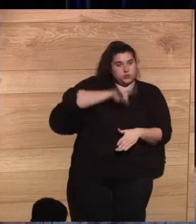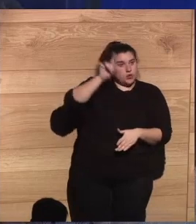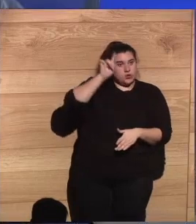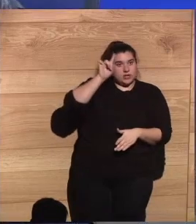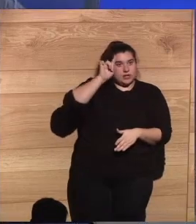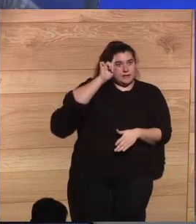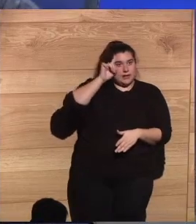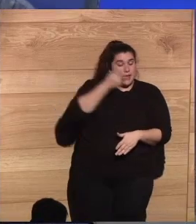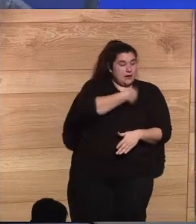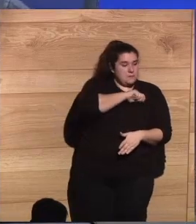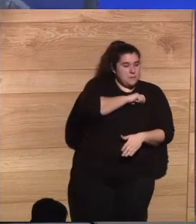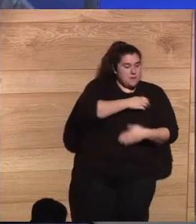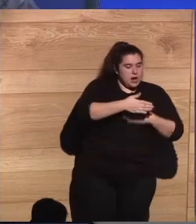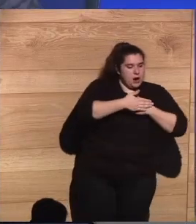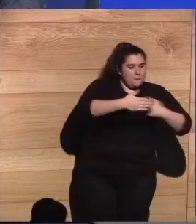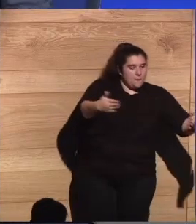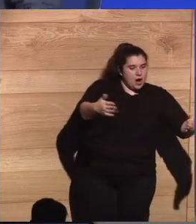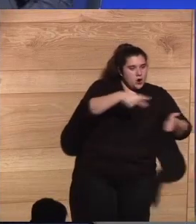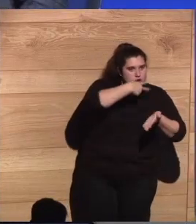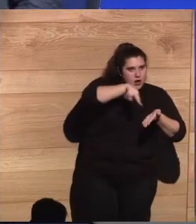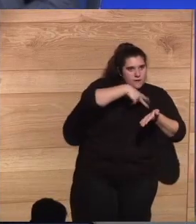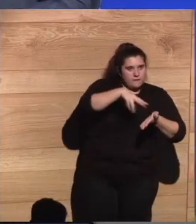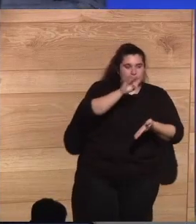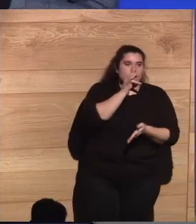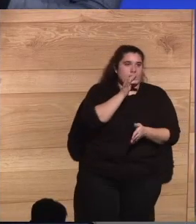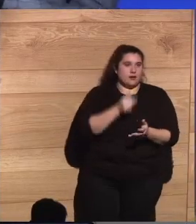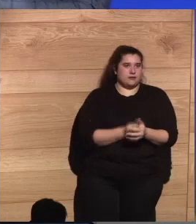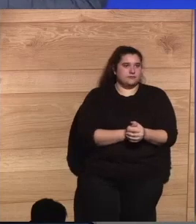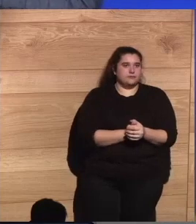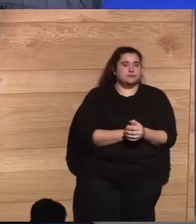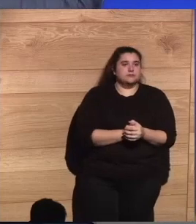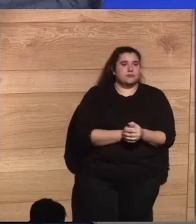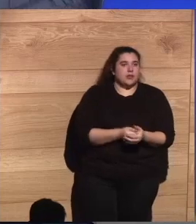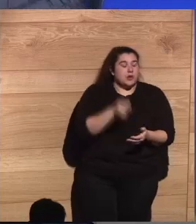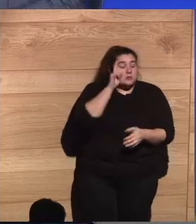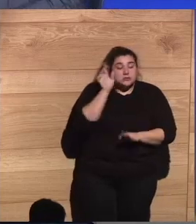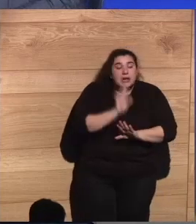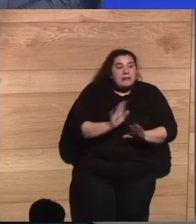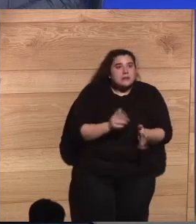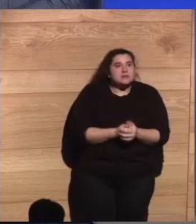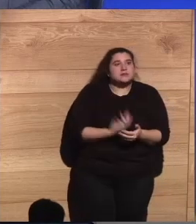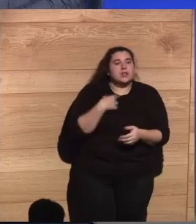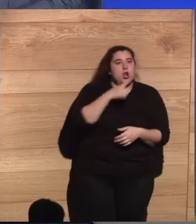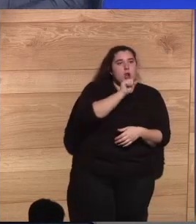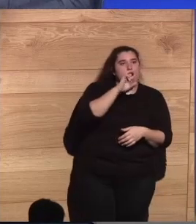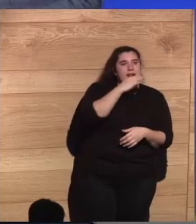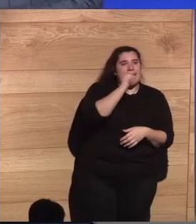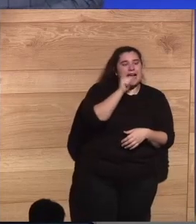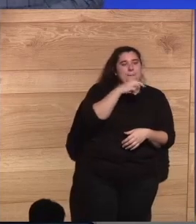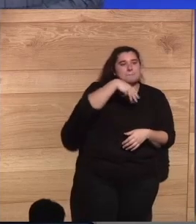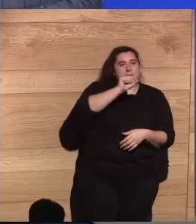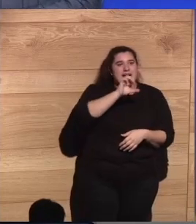aún no se había estrenado en España esta coreografía. ¿En serio? No se había estrenado la coreografía. Entonces Lorca Massin, que es